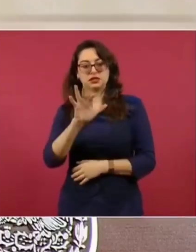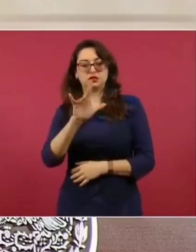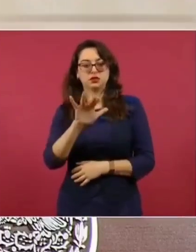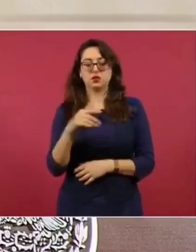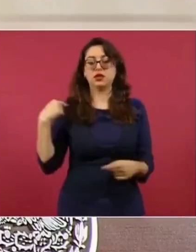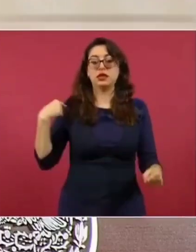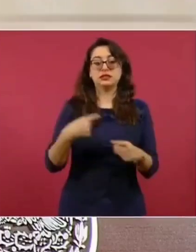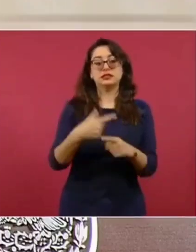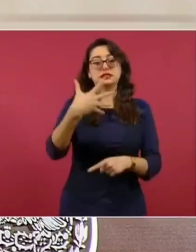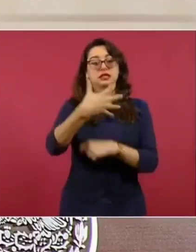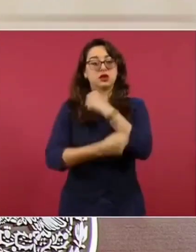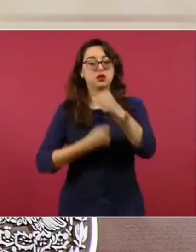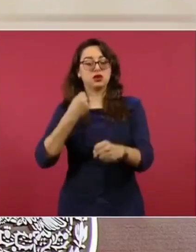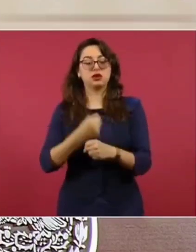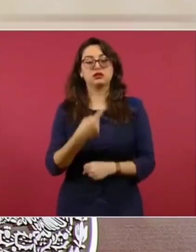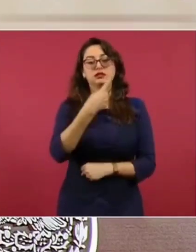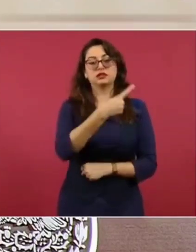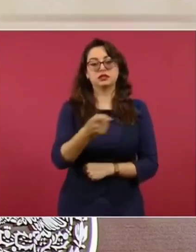administración